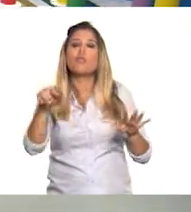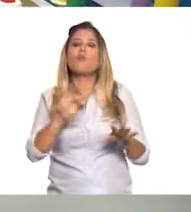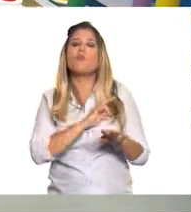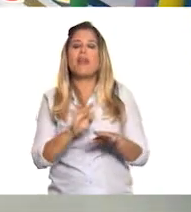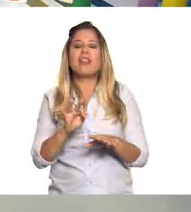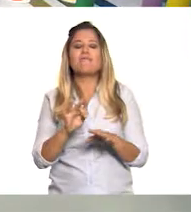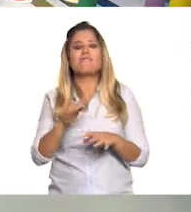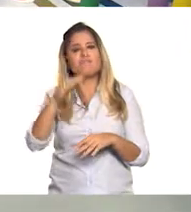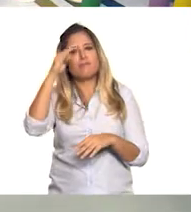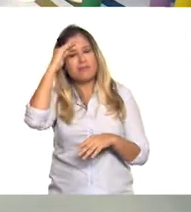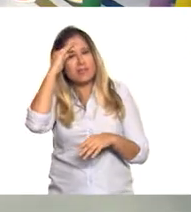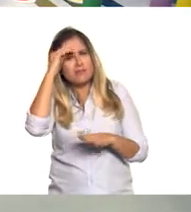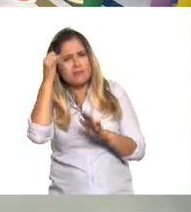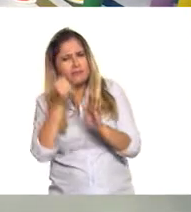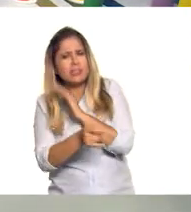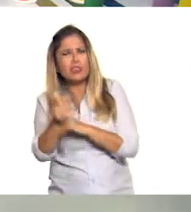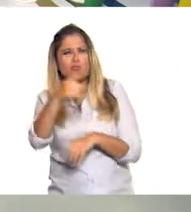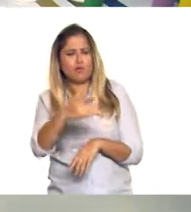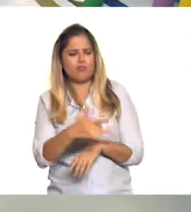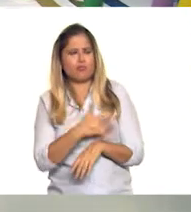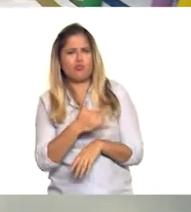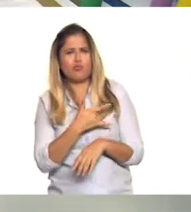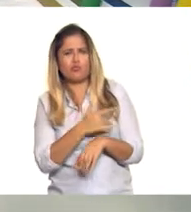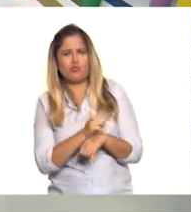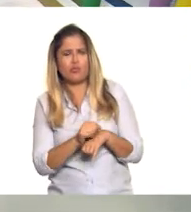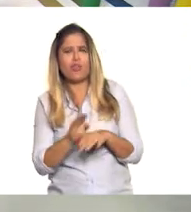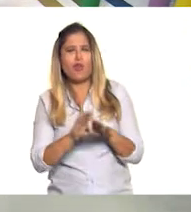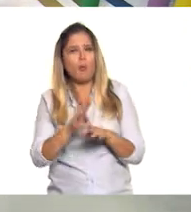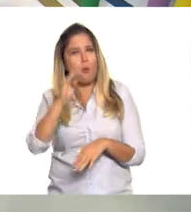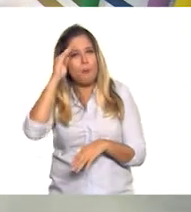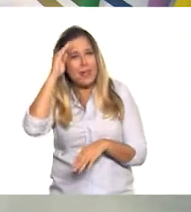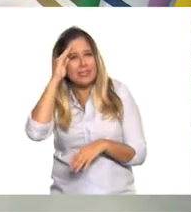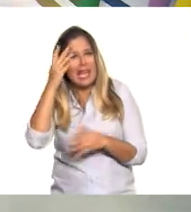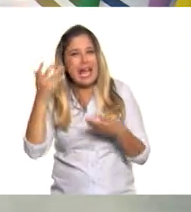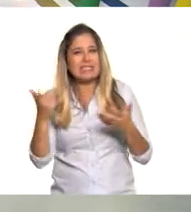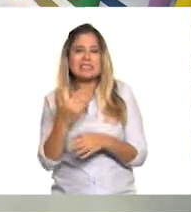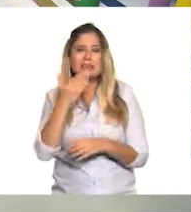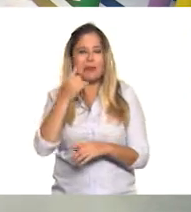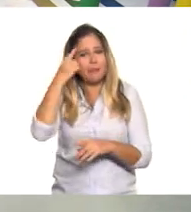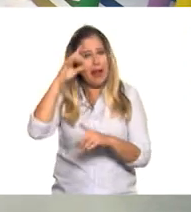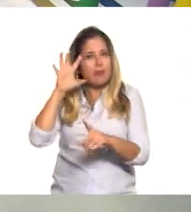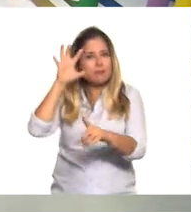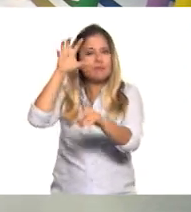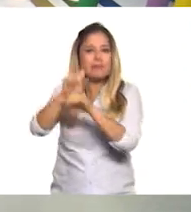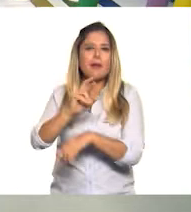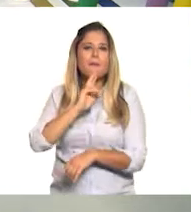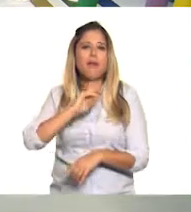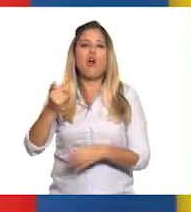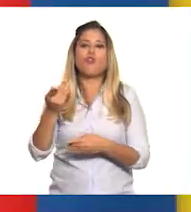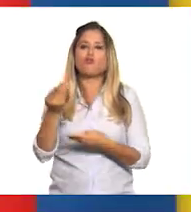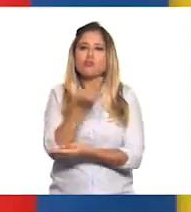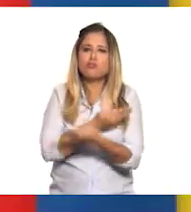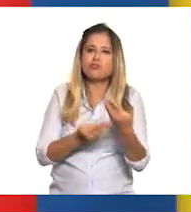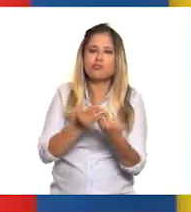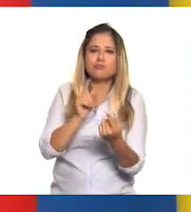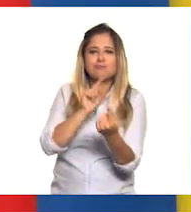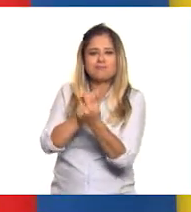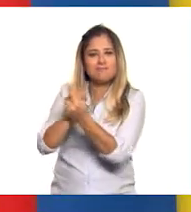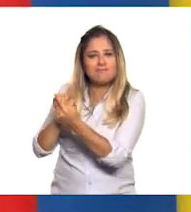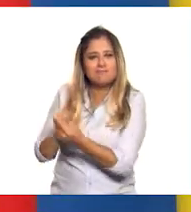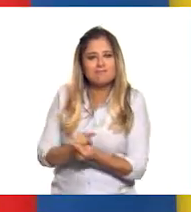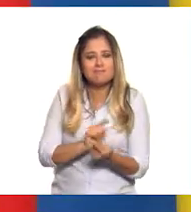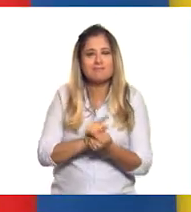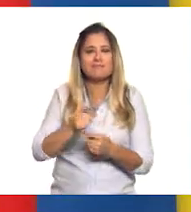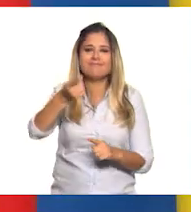permita reflexionar, concientizarnos y emprender acciones, ya sea para lograr una mejor convivencia